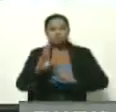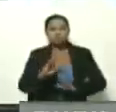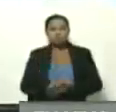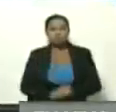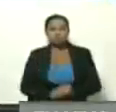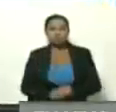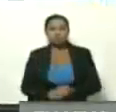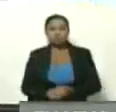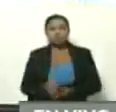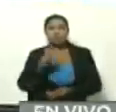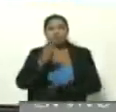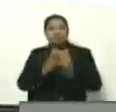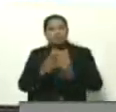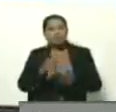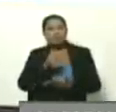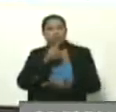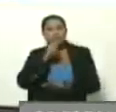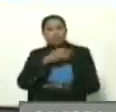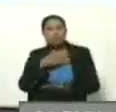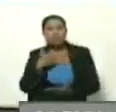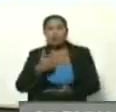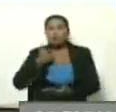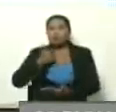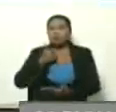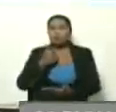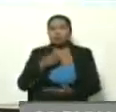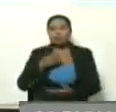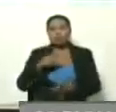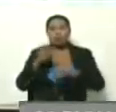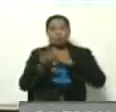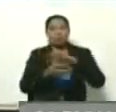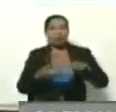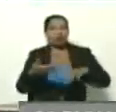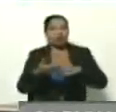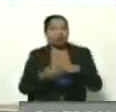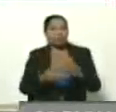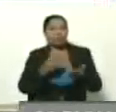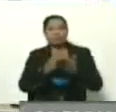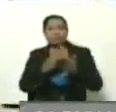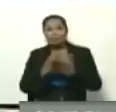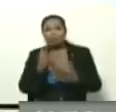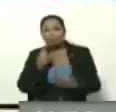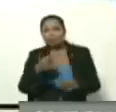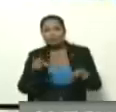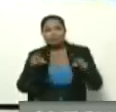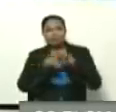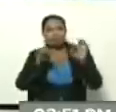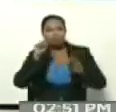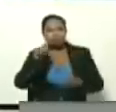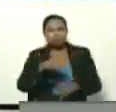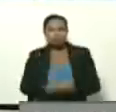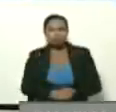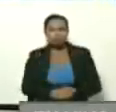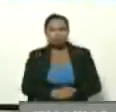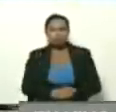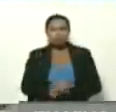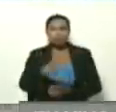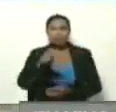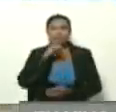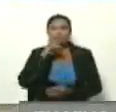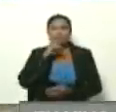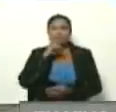quienes quieran aprovecharse de nuevas dificultades, como tal lo expresaba él. Y esa dificultad